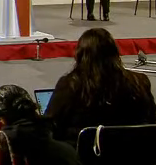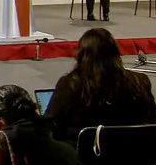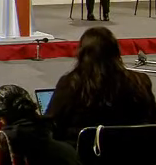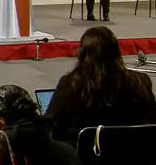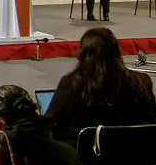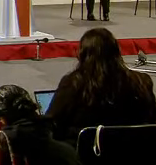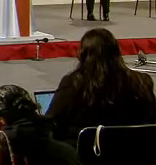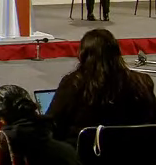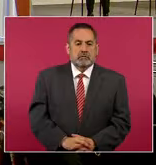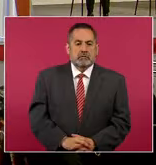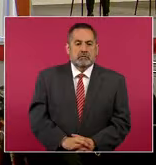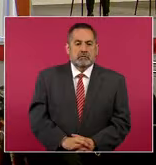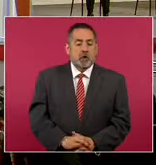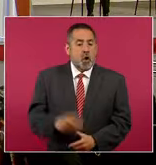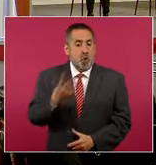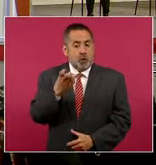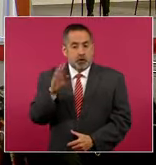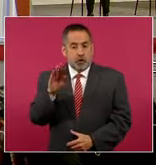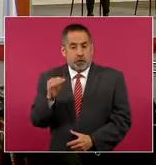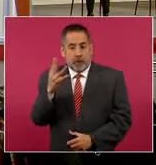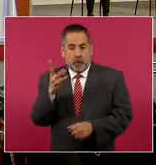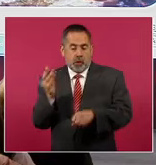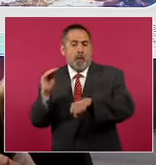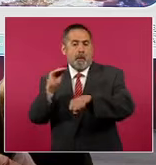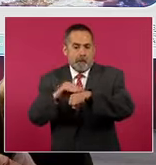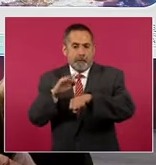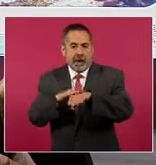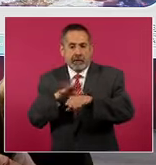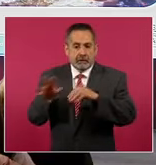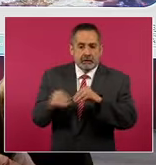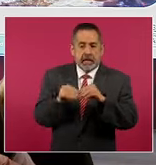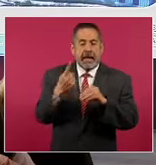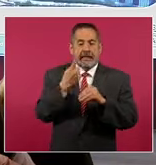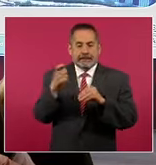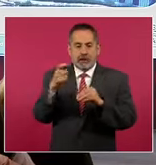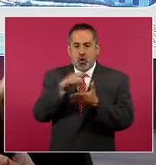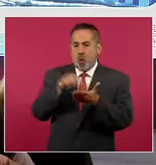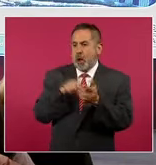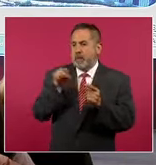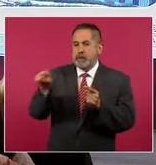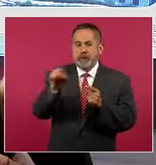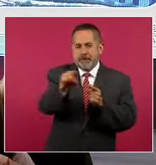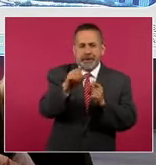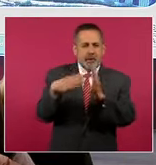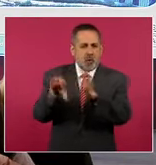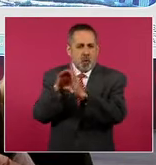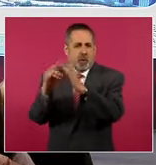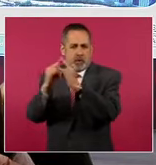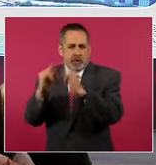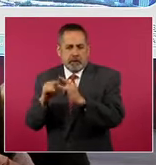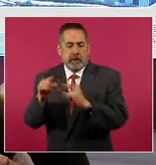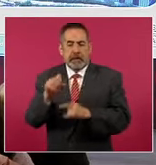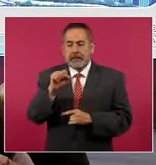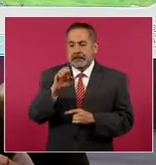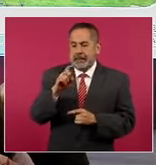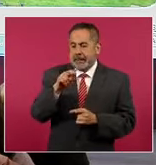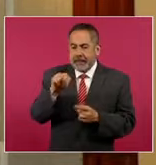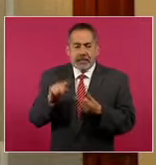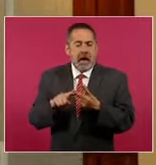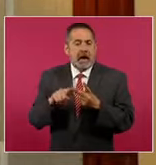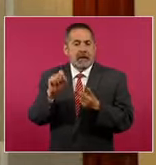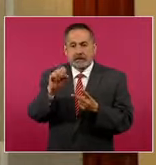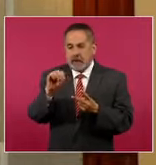A estas 494, se le adicionan 100 instalaciones de la Secretaría de la Defensa Nacional del Ejército que